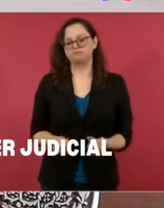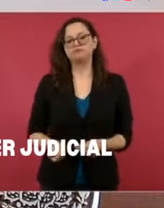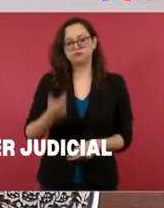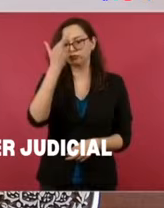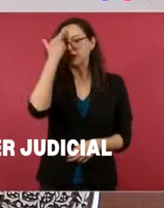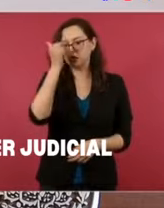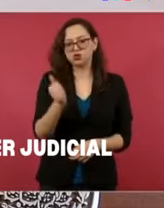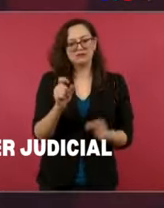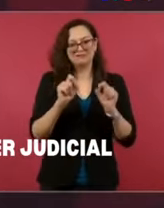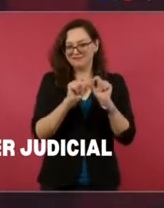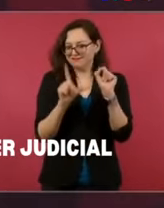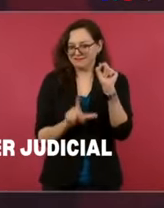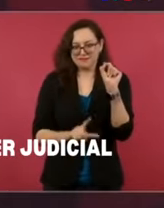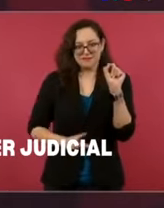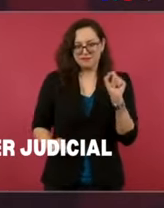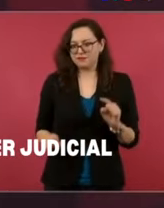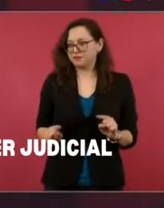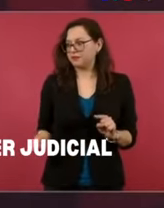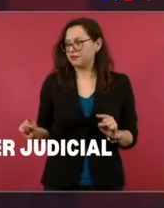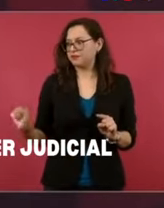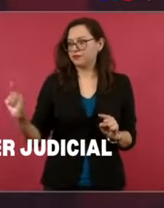lugares